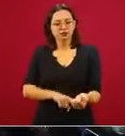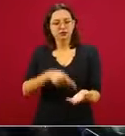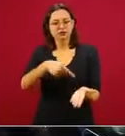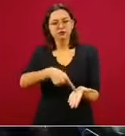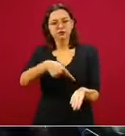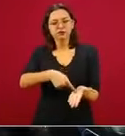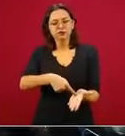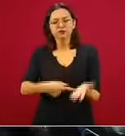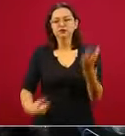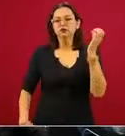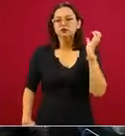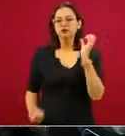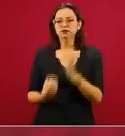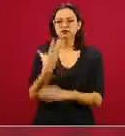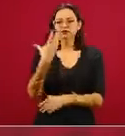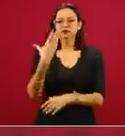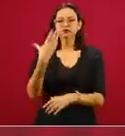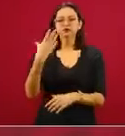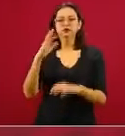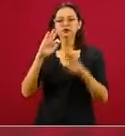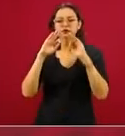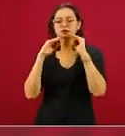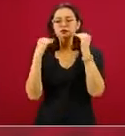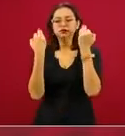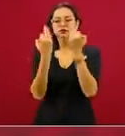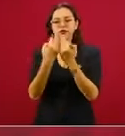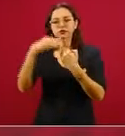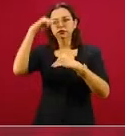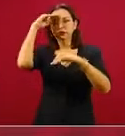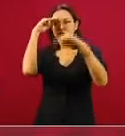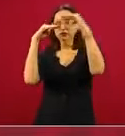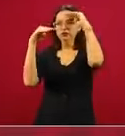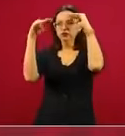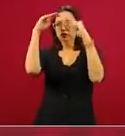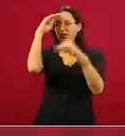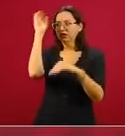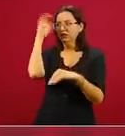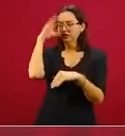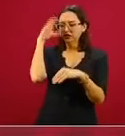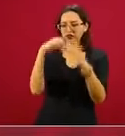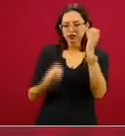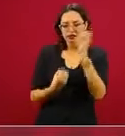nuevo científico, una nueva forma de pensar en la ciencia,